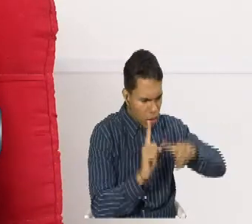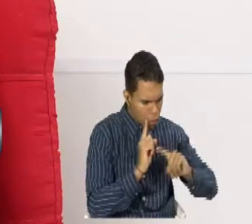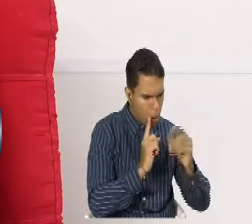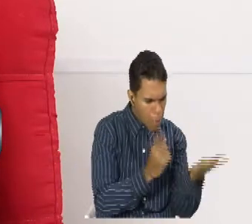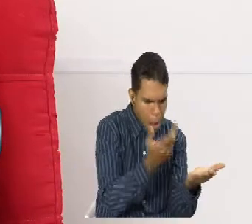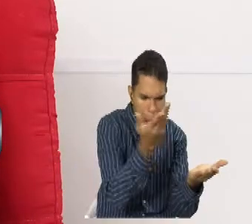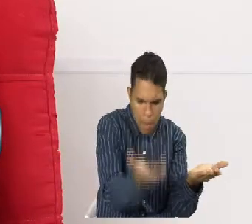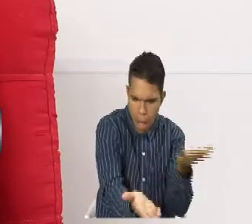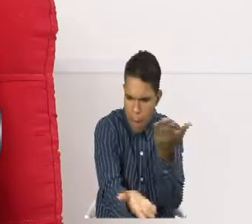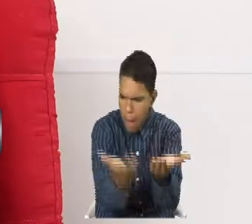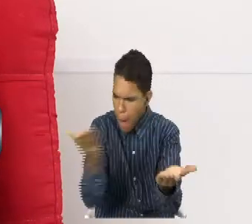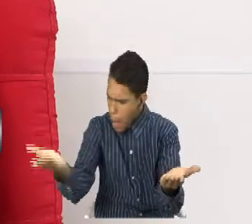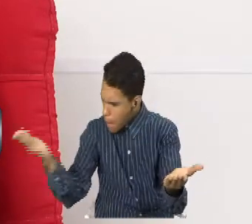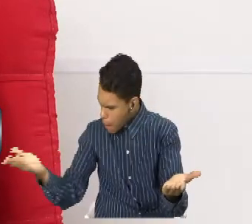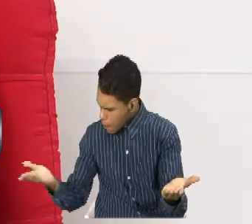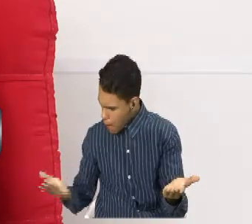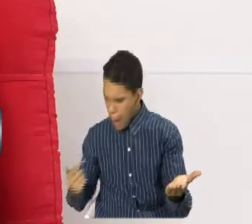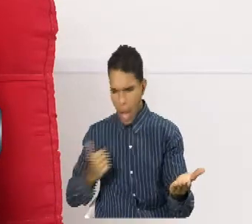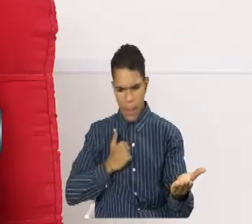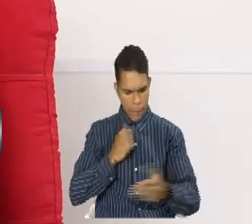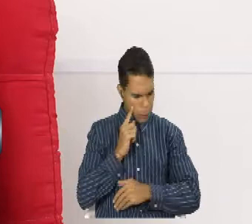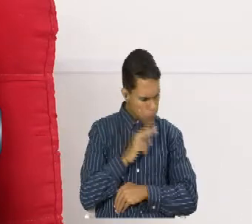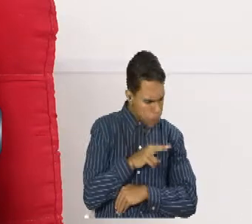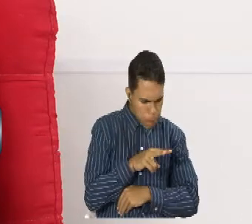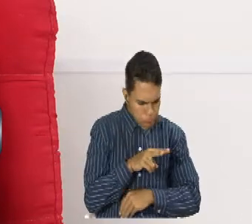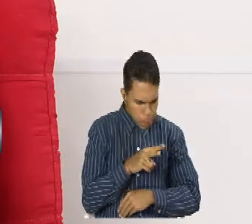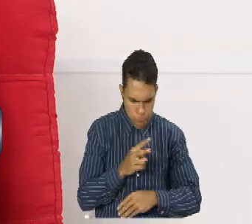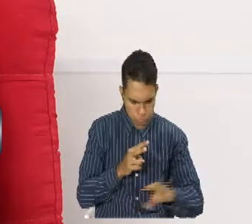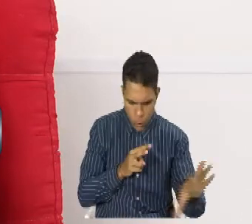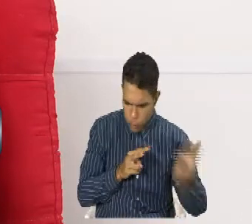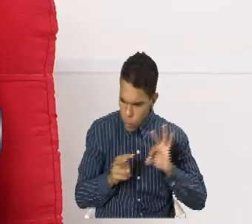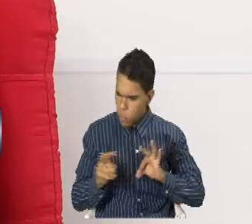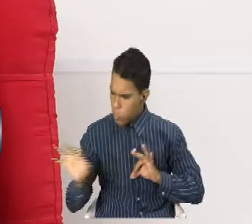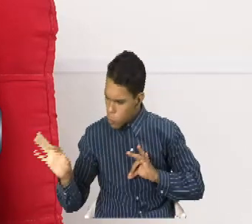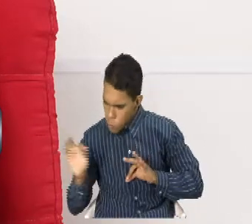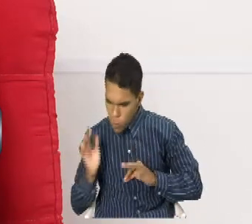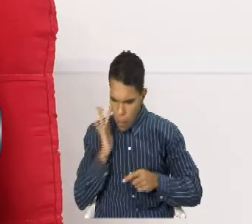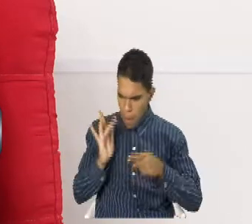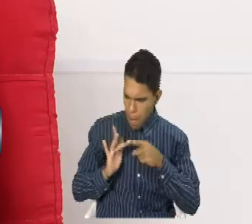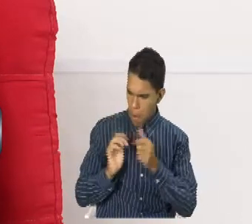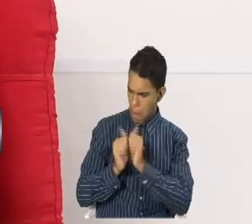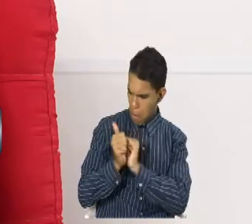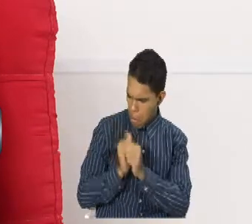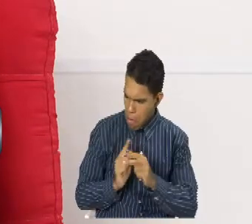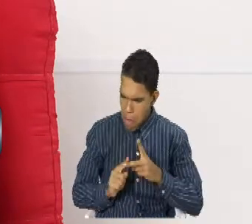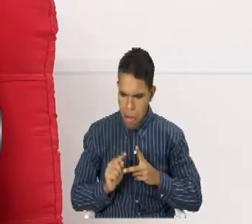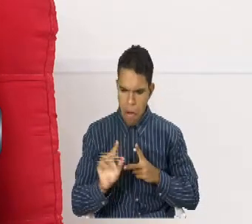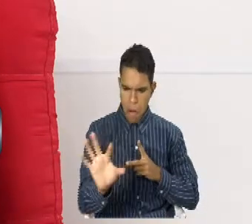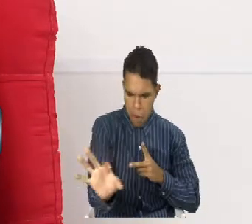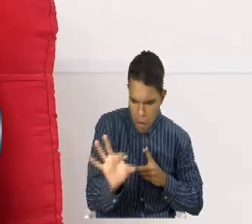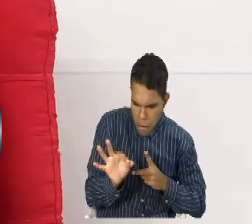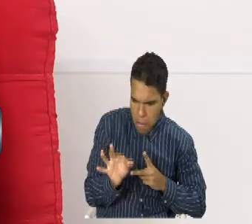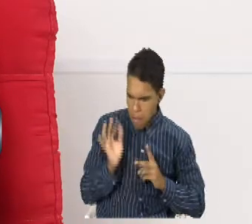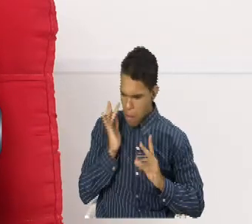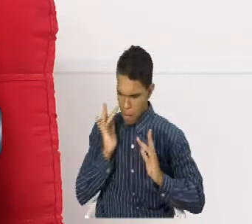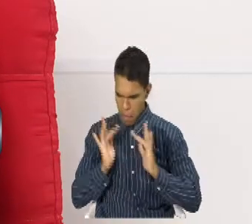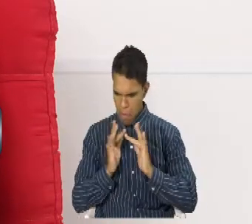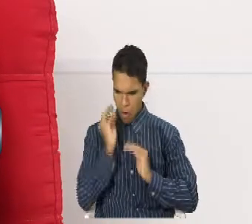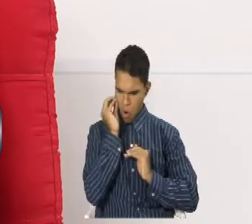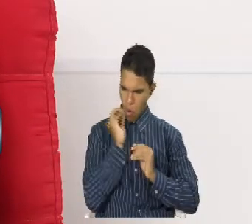tipo expandes, que encuentren prendas para el gimnasio, que encuentren prendas para